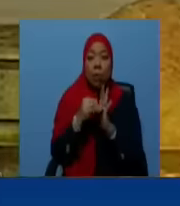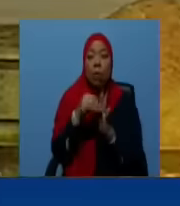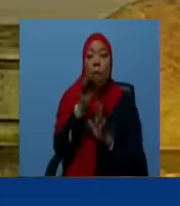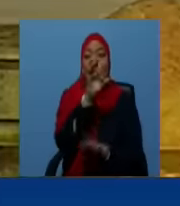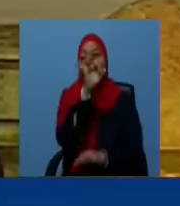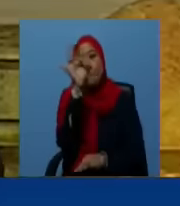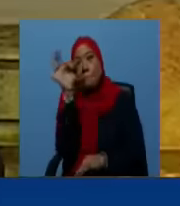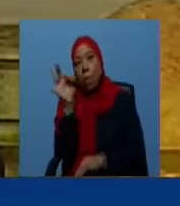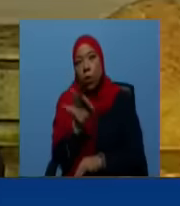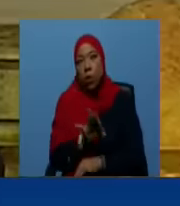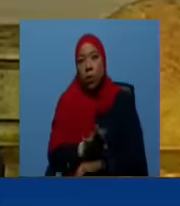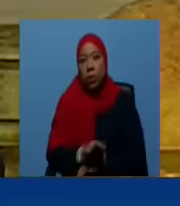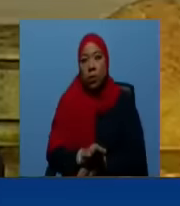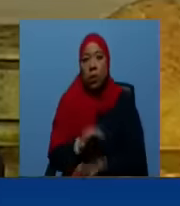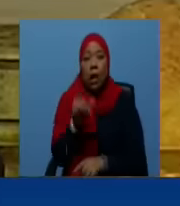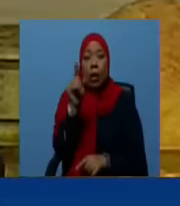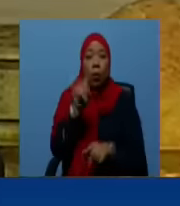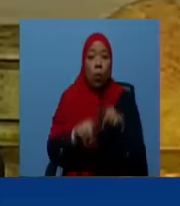344.000%.